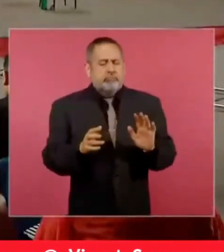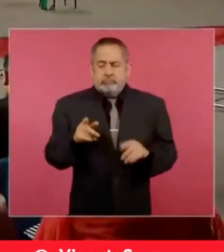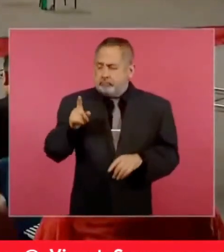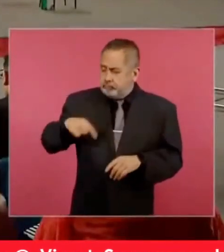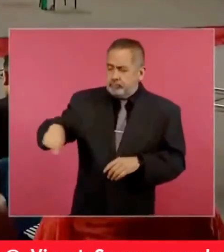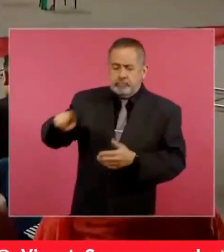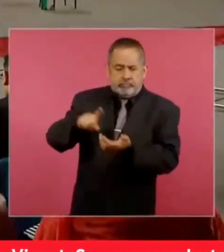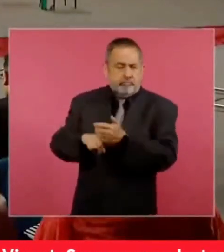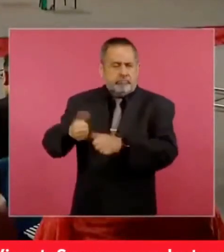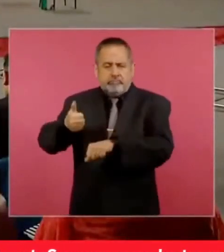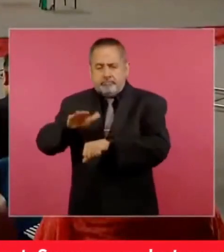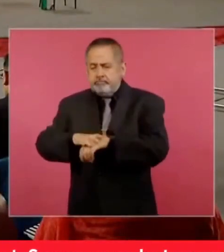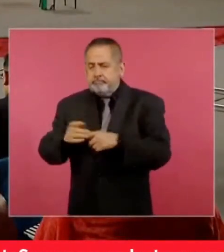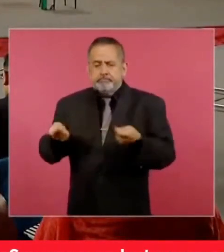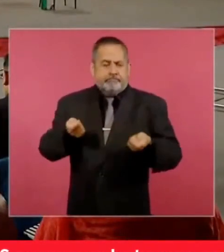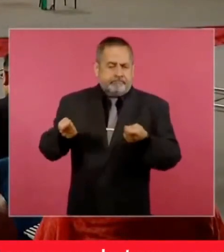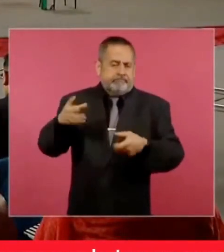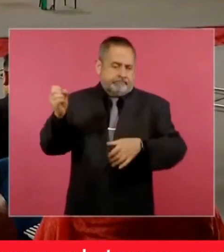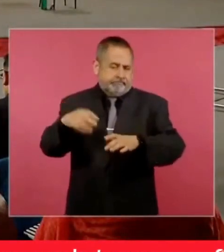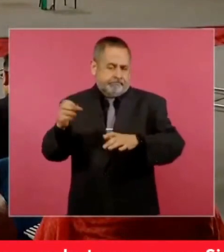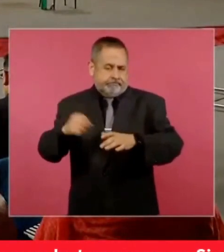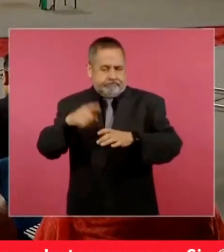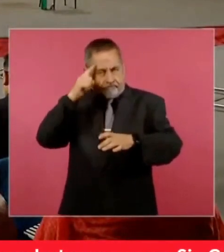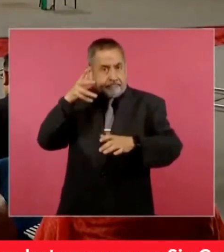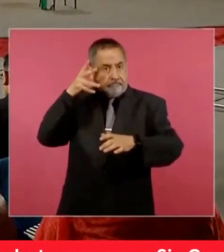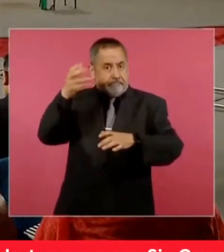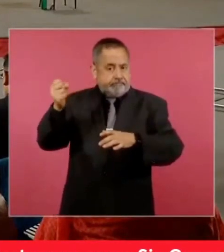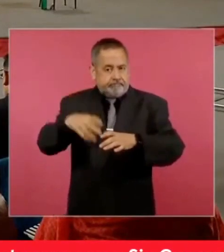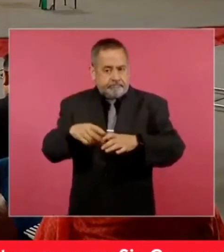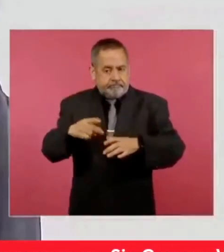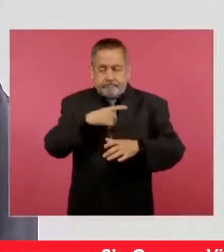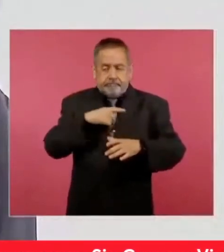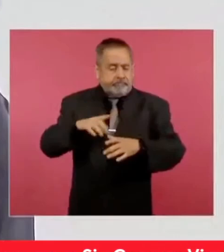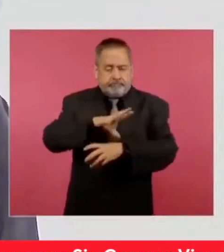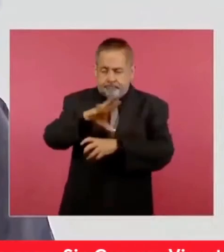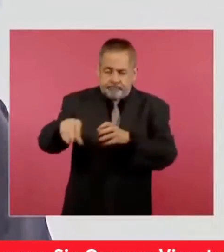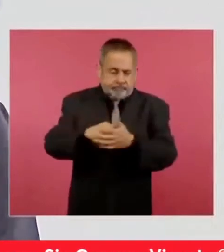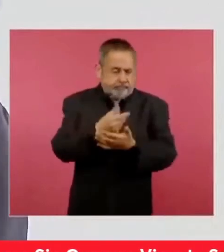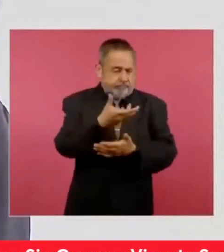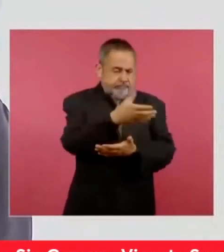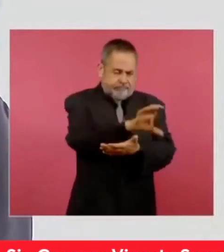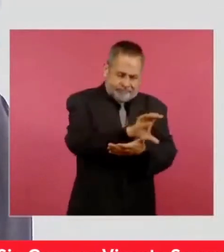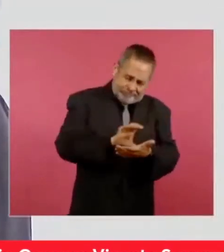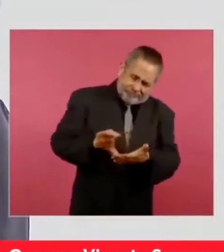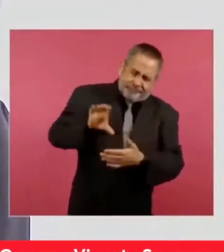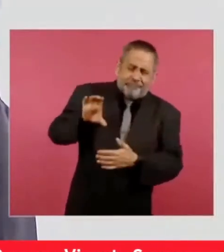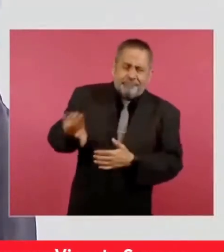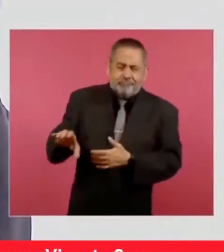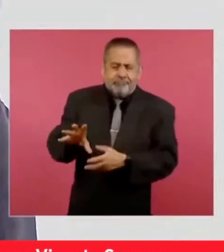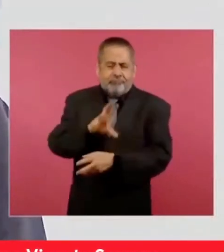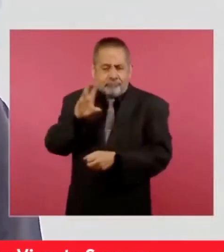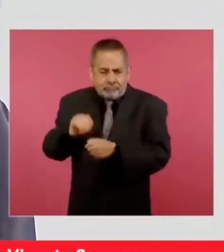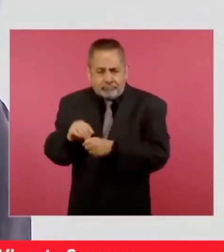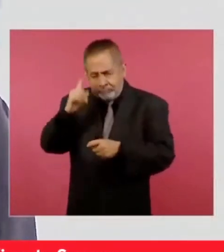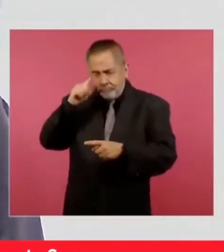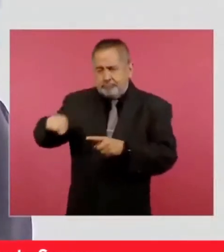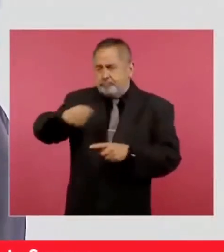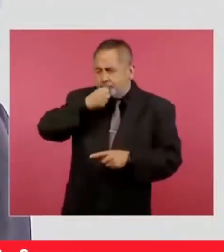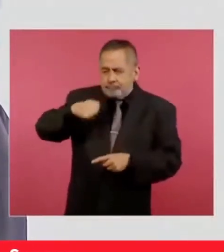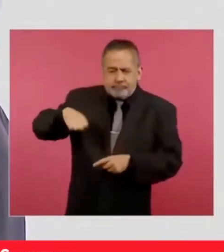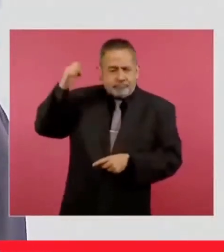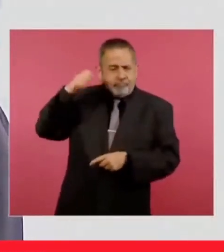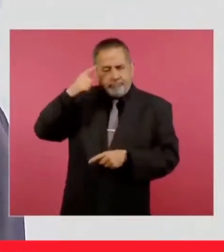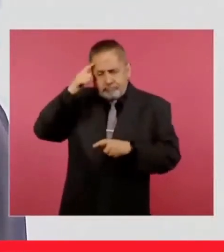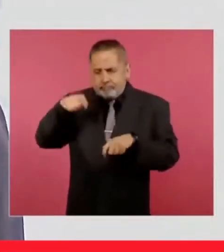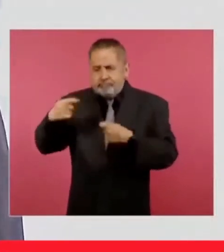y administradoras de fondos similares, deberán transferir los recursos de fondos de retiro, cesantía de edad avanzada y vejez